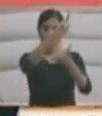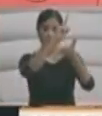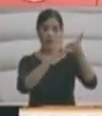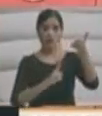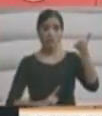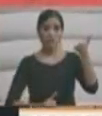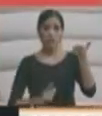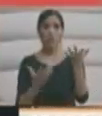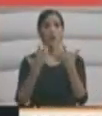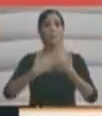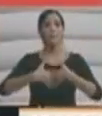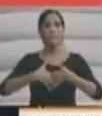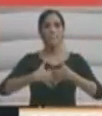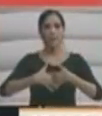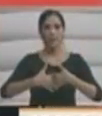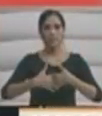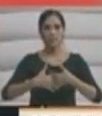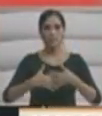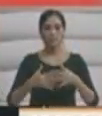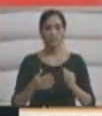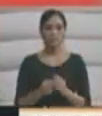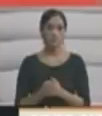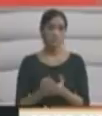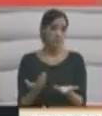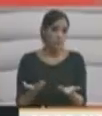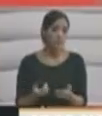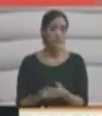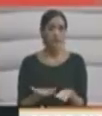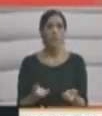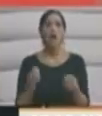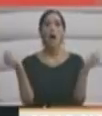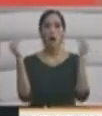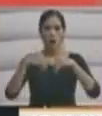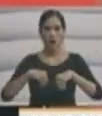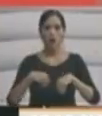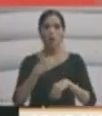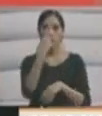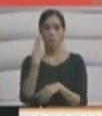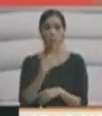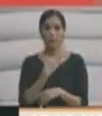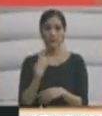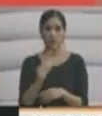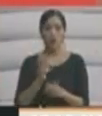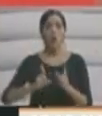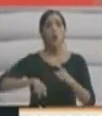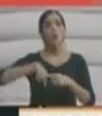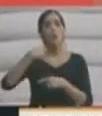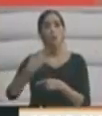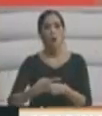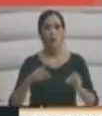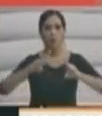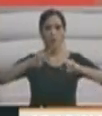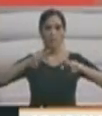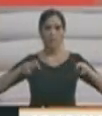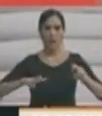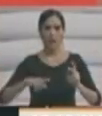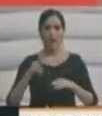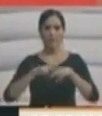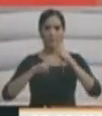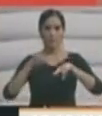empresas, ¿no?, que se comprometieron, luego de revisar las estructuras de